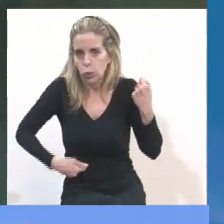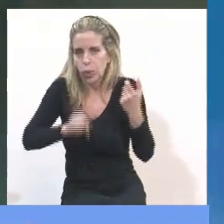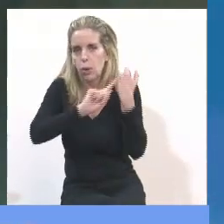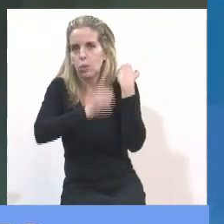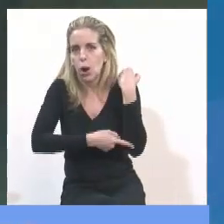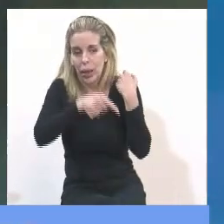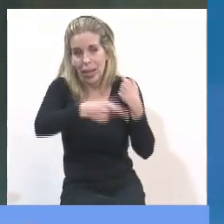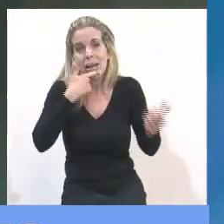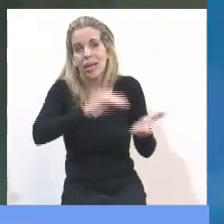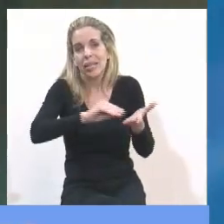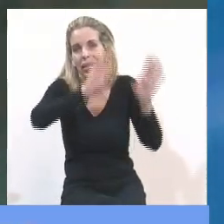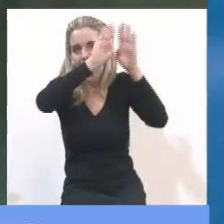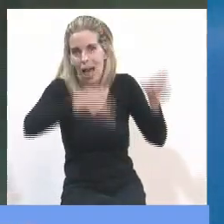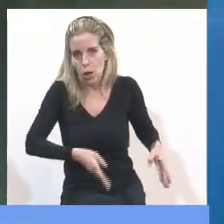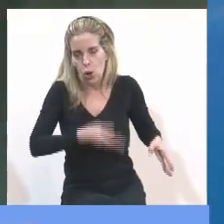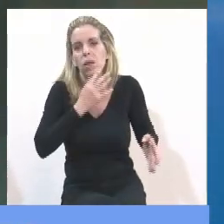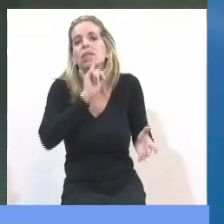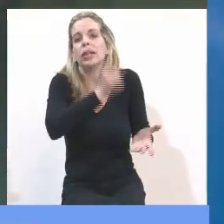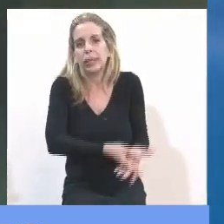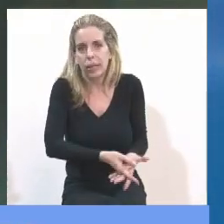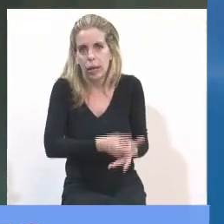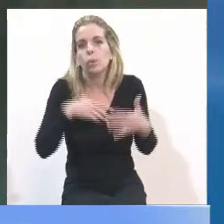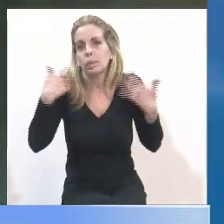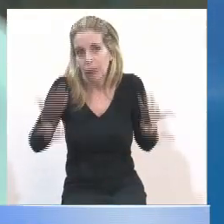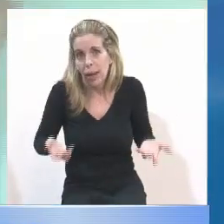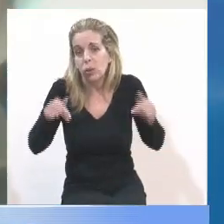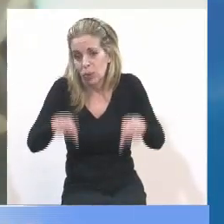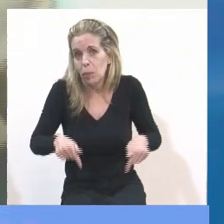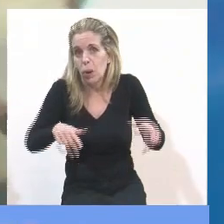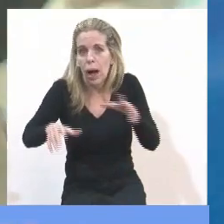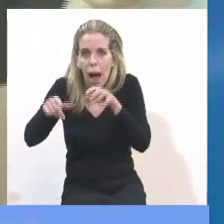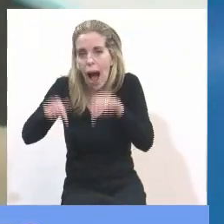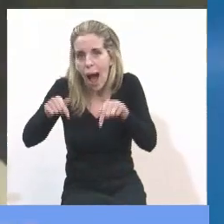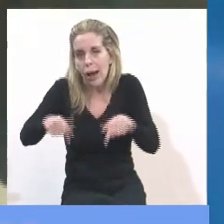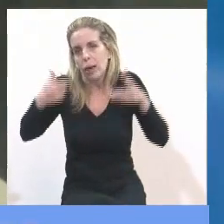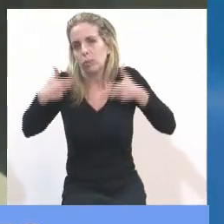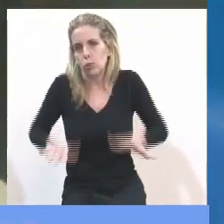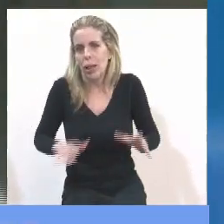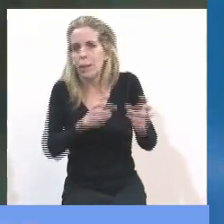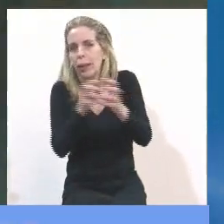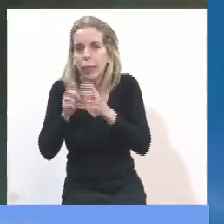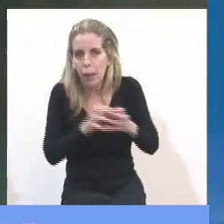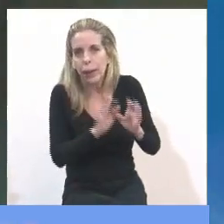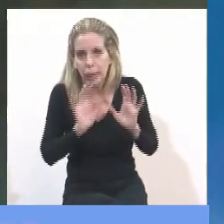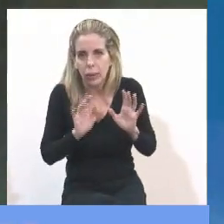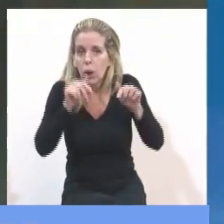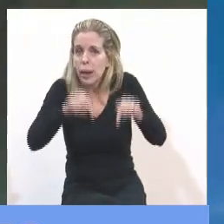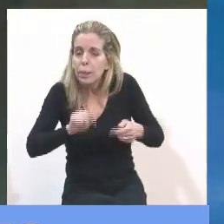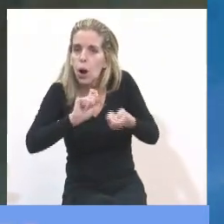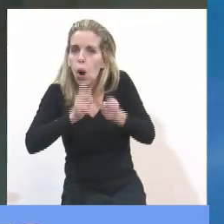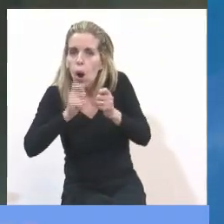representación popular y federal. Y eso es lo que estamos haciendo humildemente hoy. Estamos